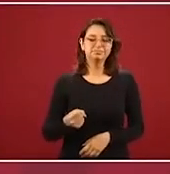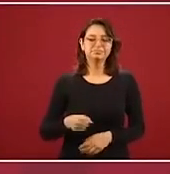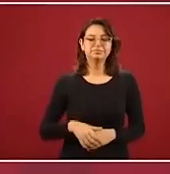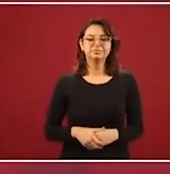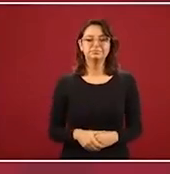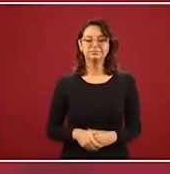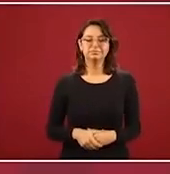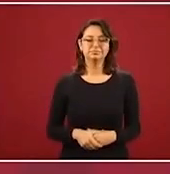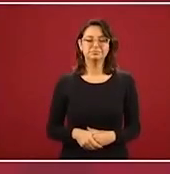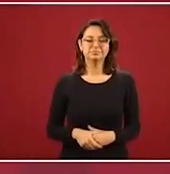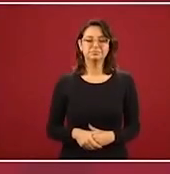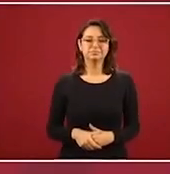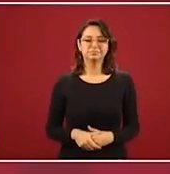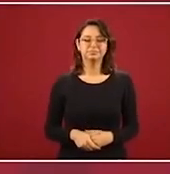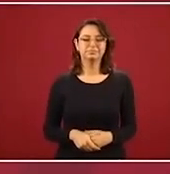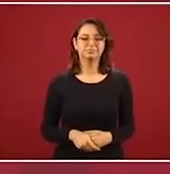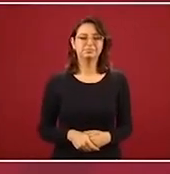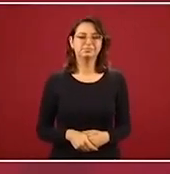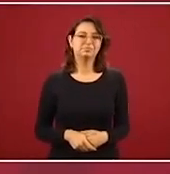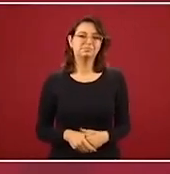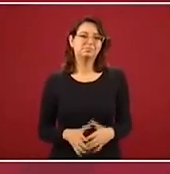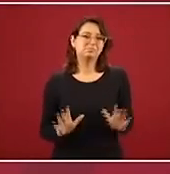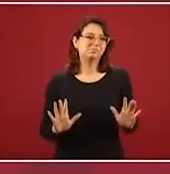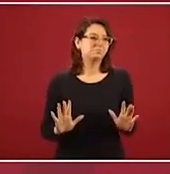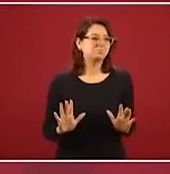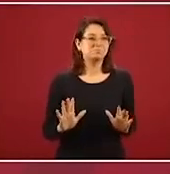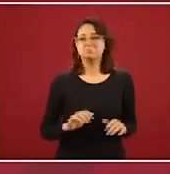porque hacen lo que quieren,